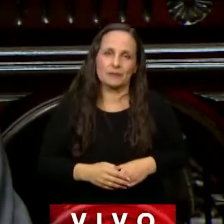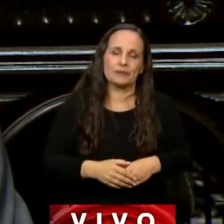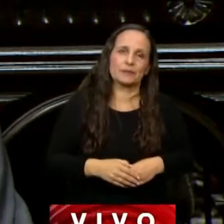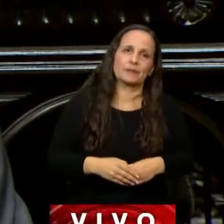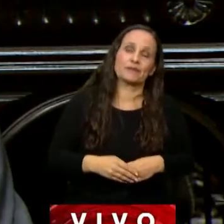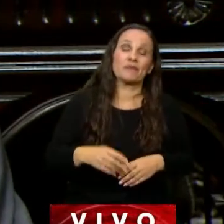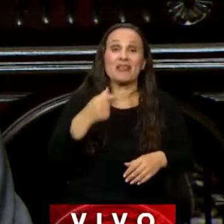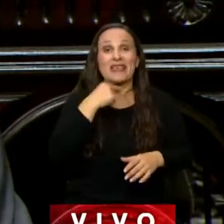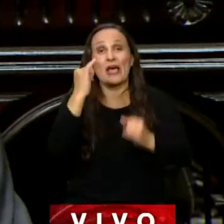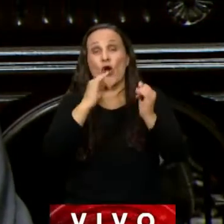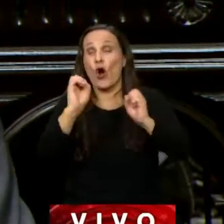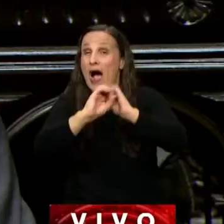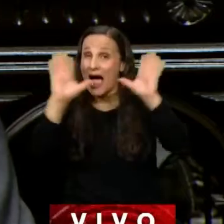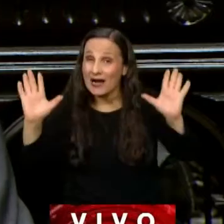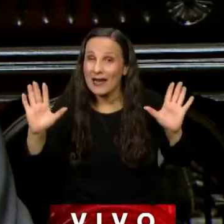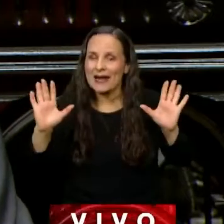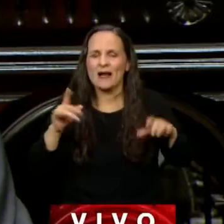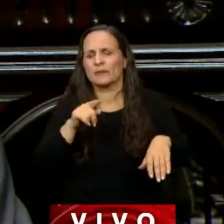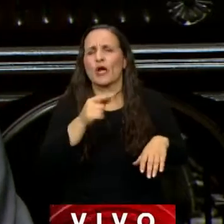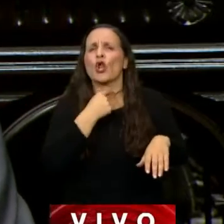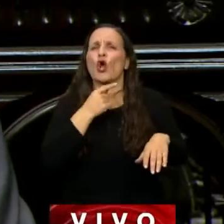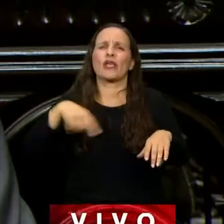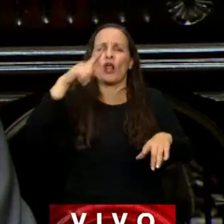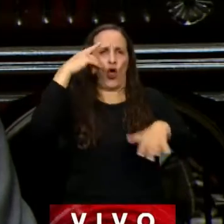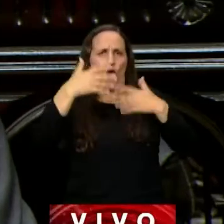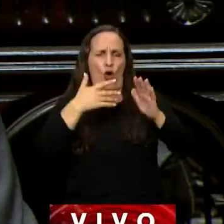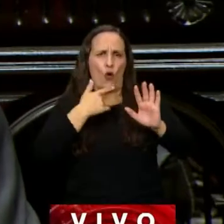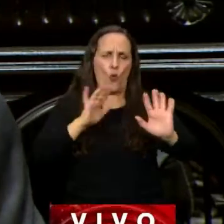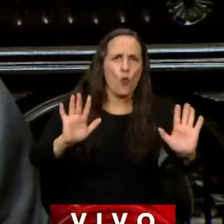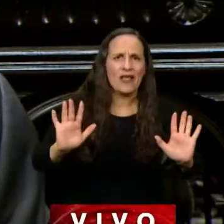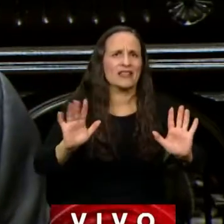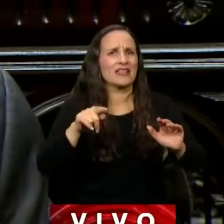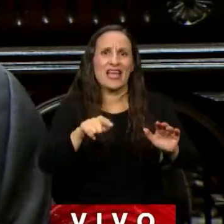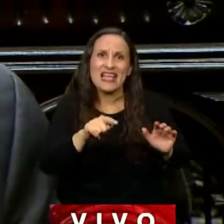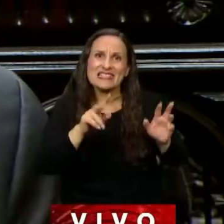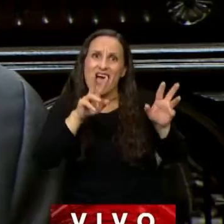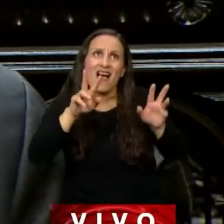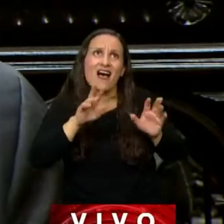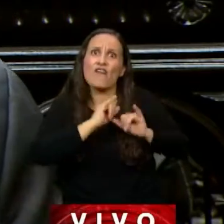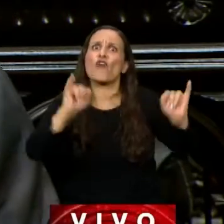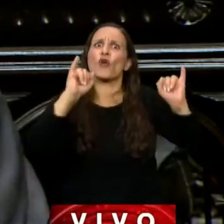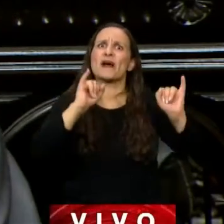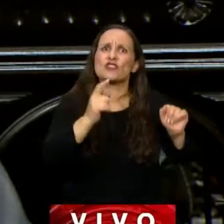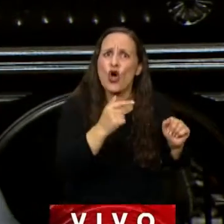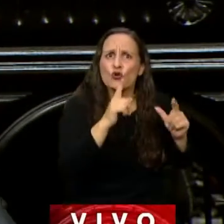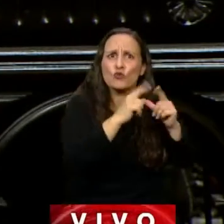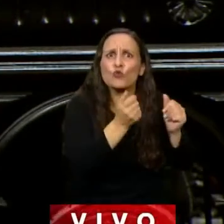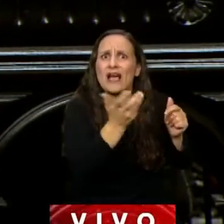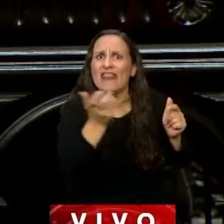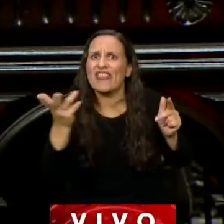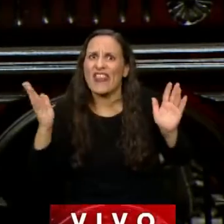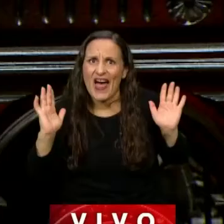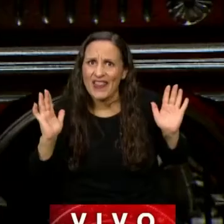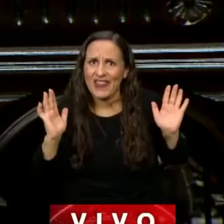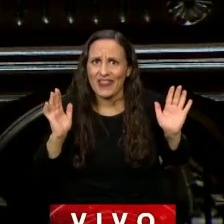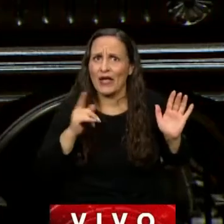Quiero aclarar, para que no haya malos entendidos, que este es un dato de producción, es decir, de cantidades, y por lo tanto no